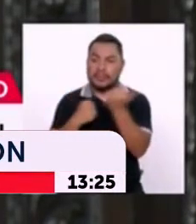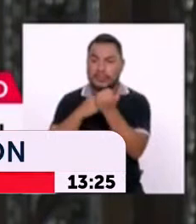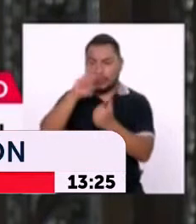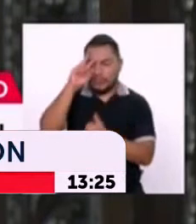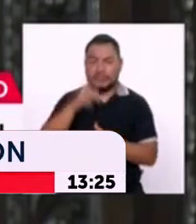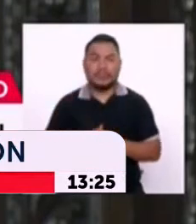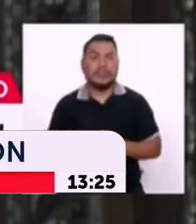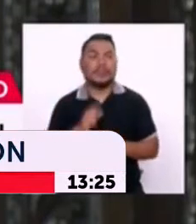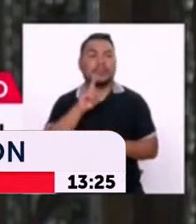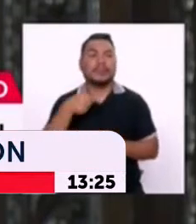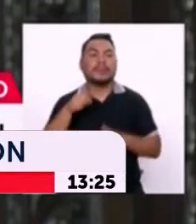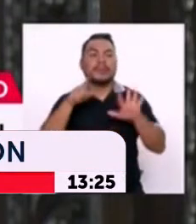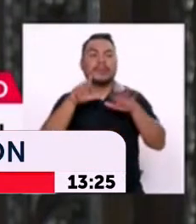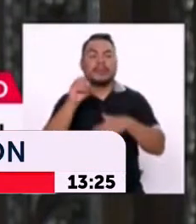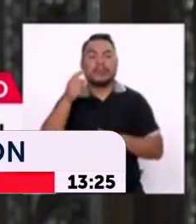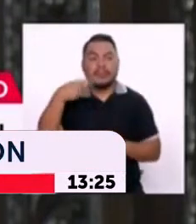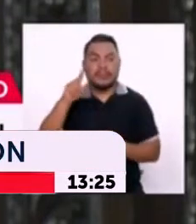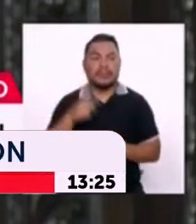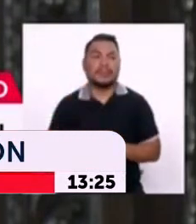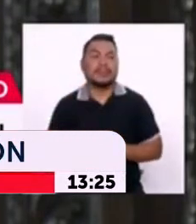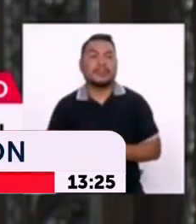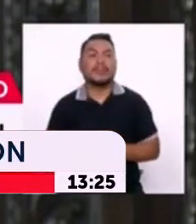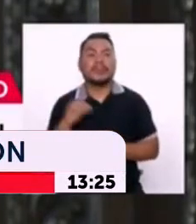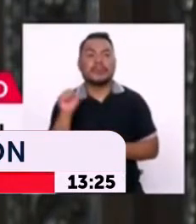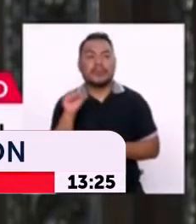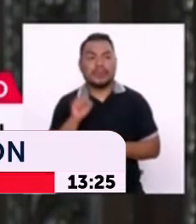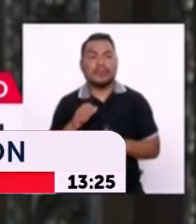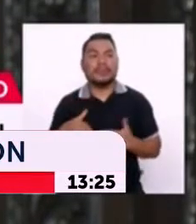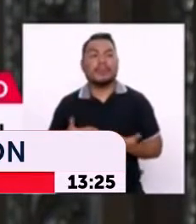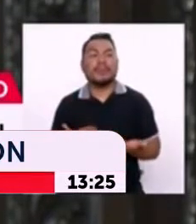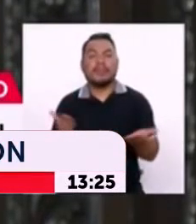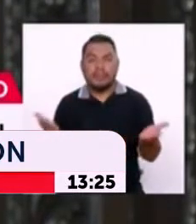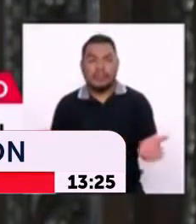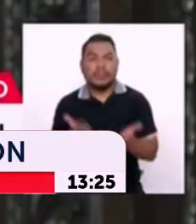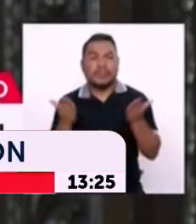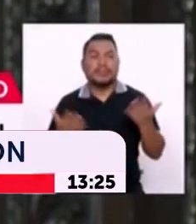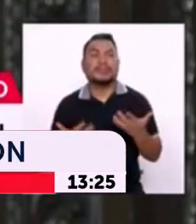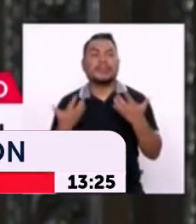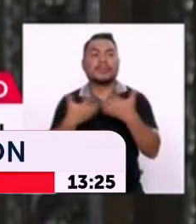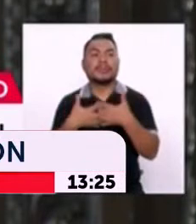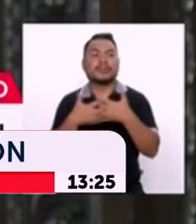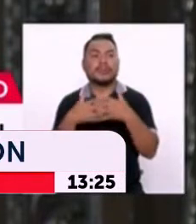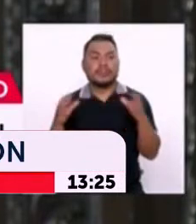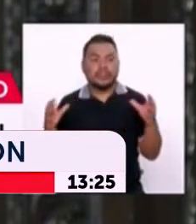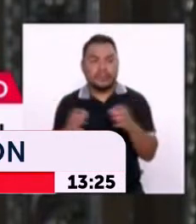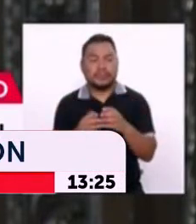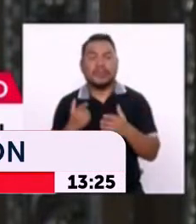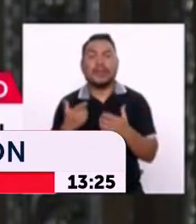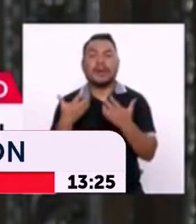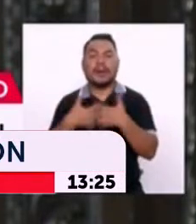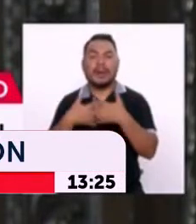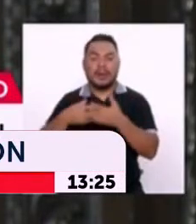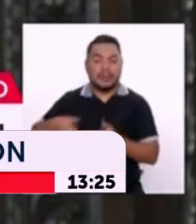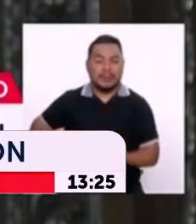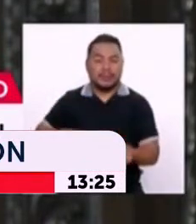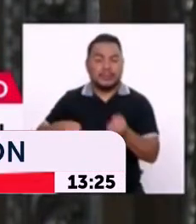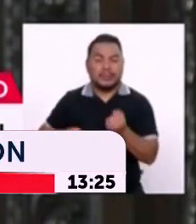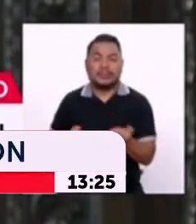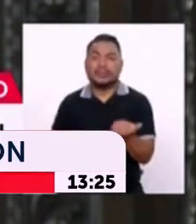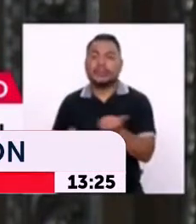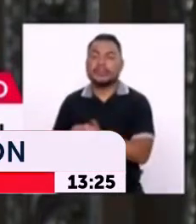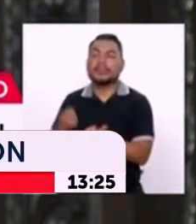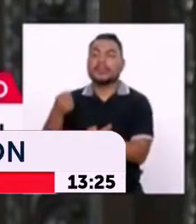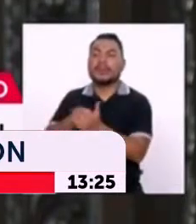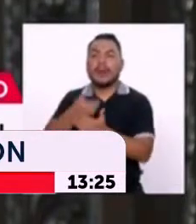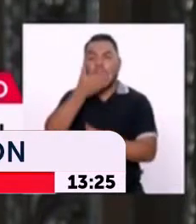Perú, 1.070 millones de soles para dar impulso a los pequeños productores agrarios,